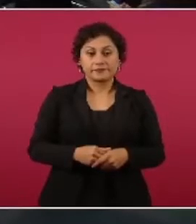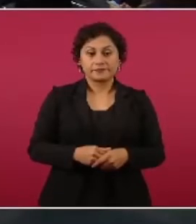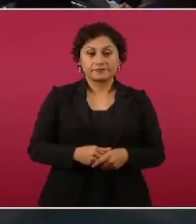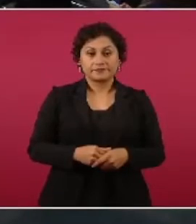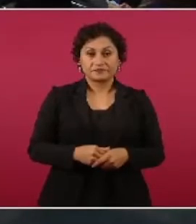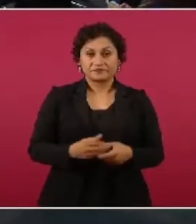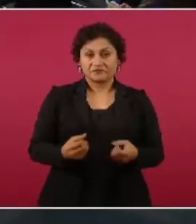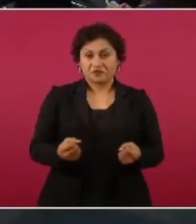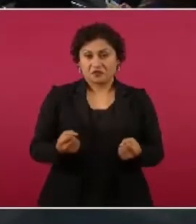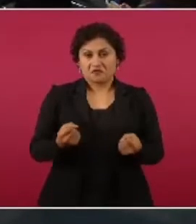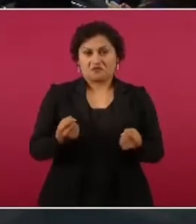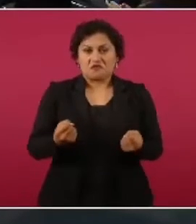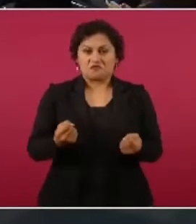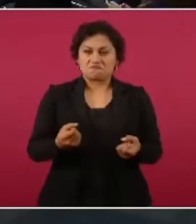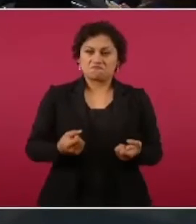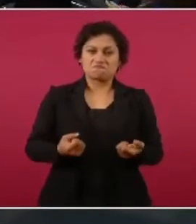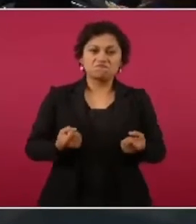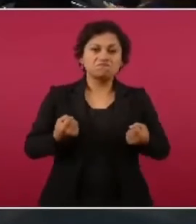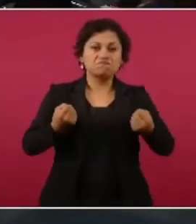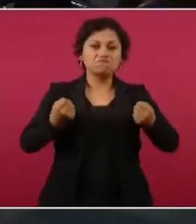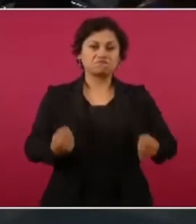Aplomo, ¿no?